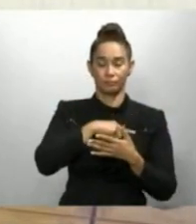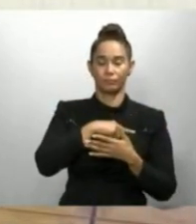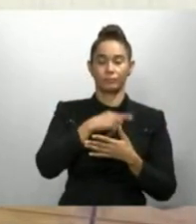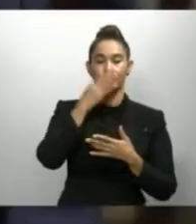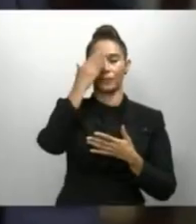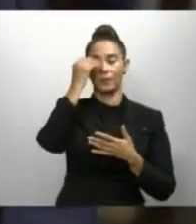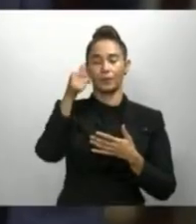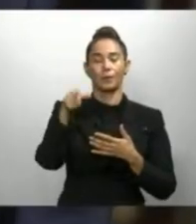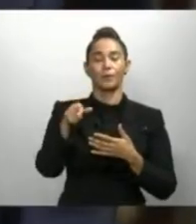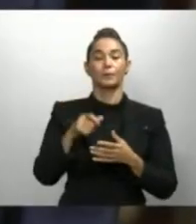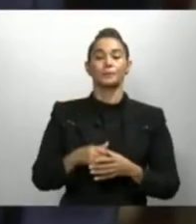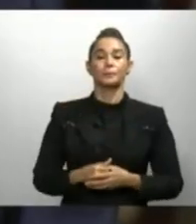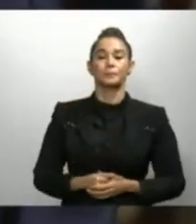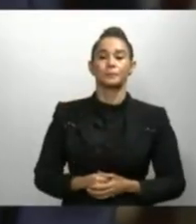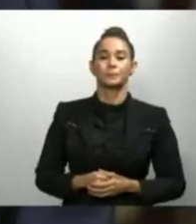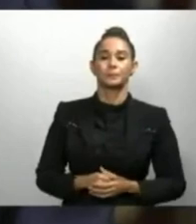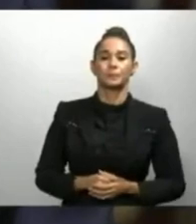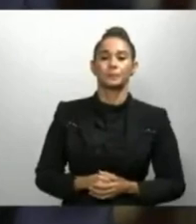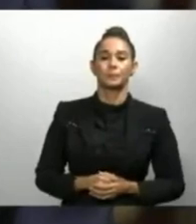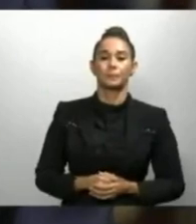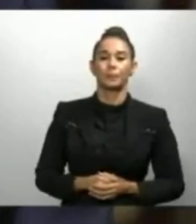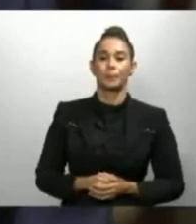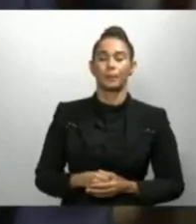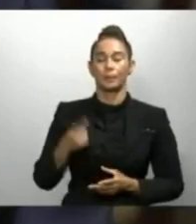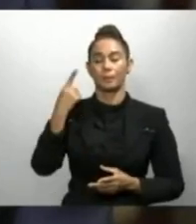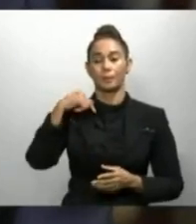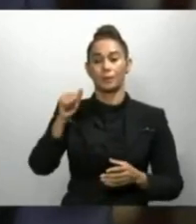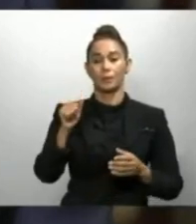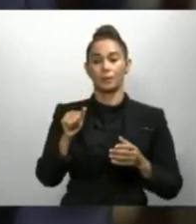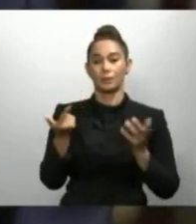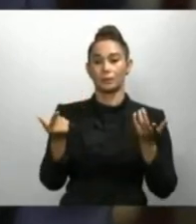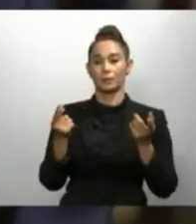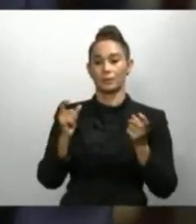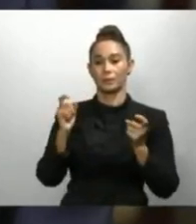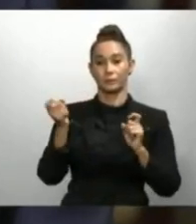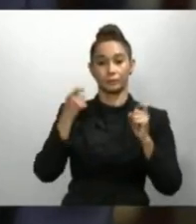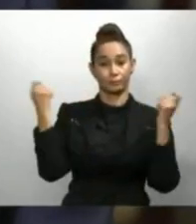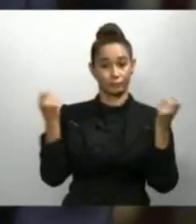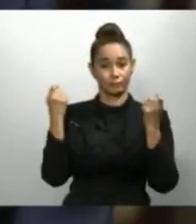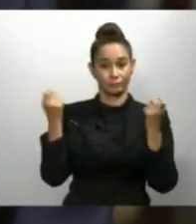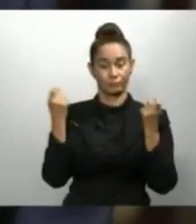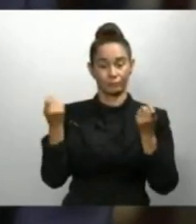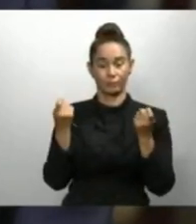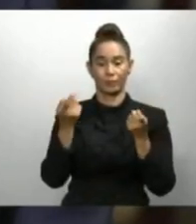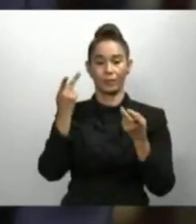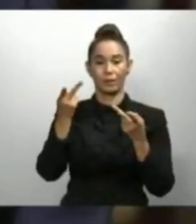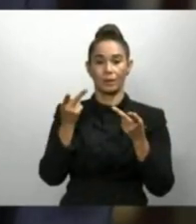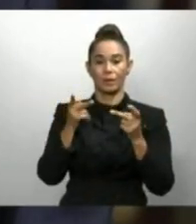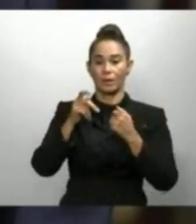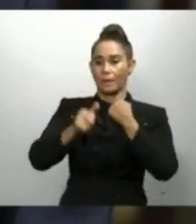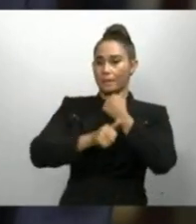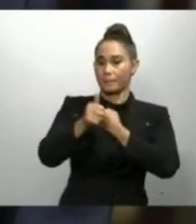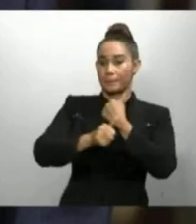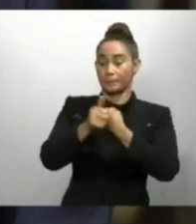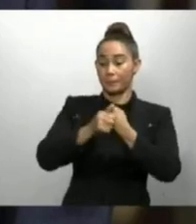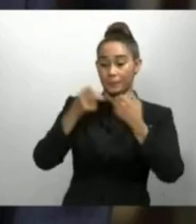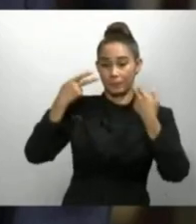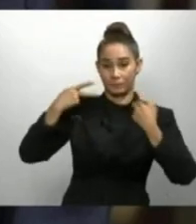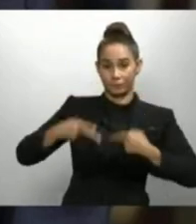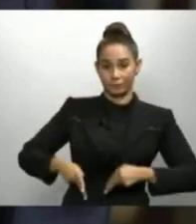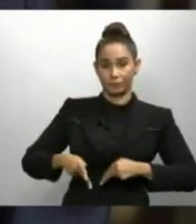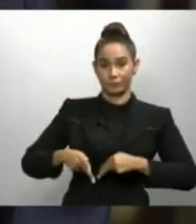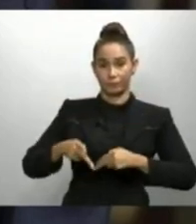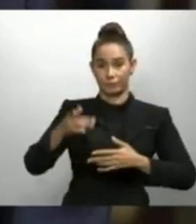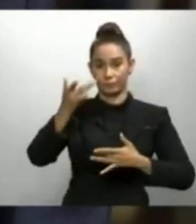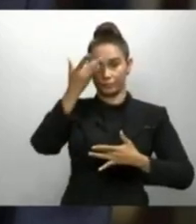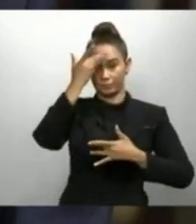dentro del acto delincuencial que se hace atentando a la vida humana, que es lo que